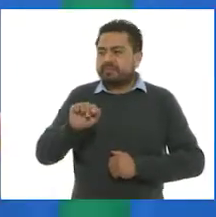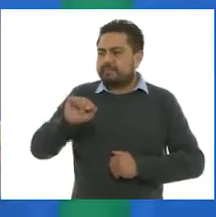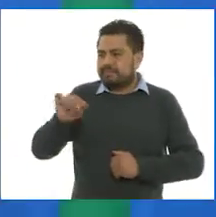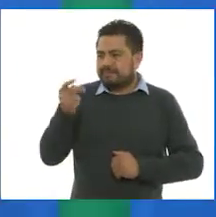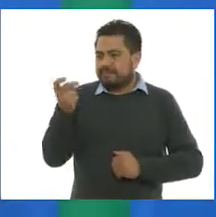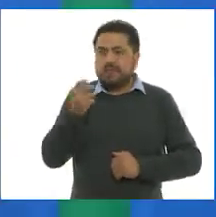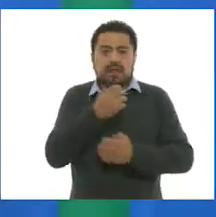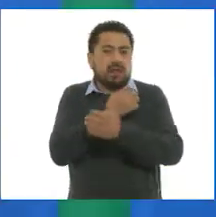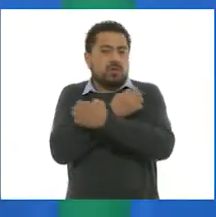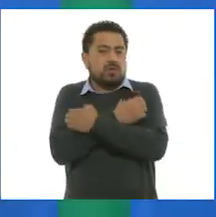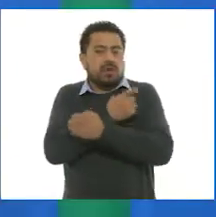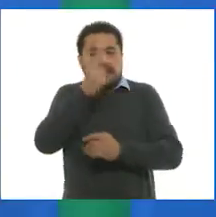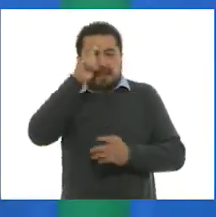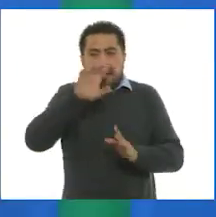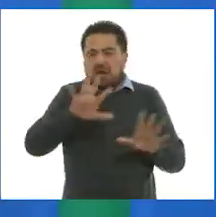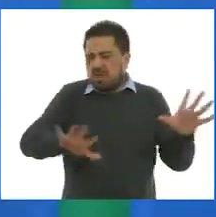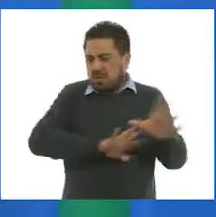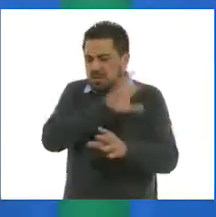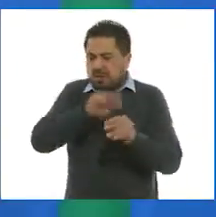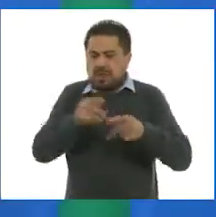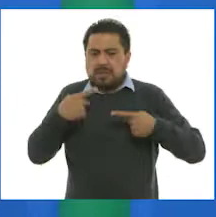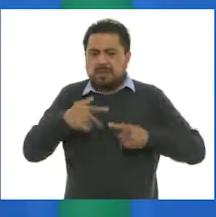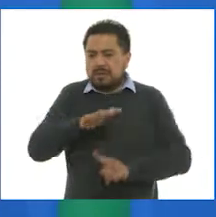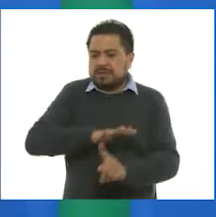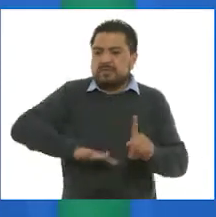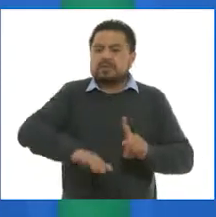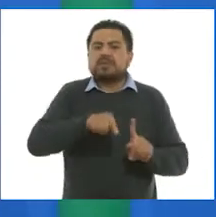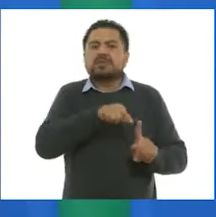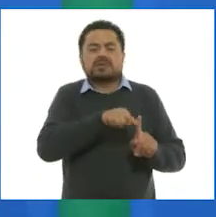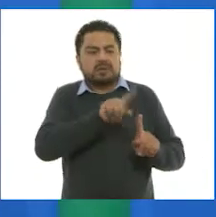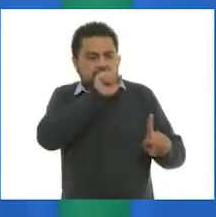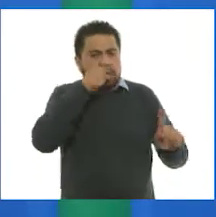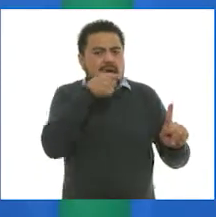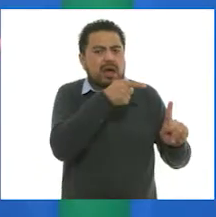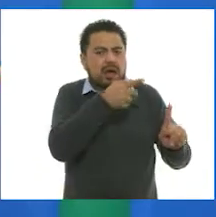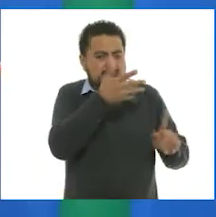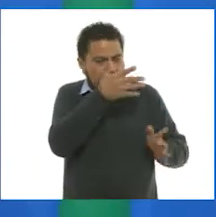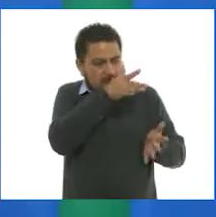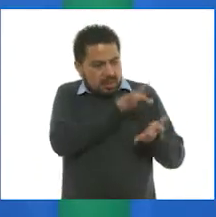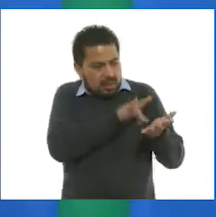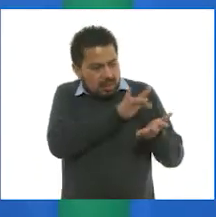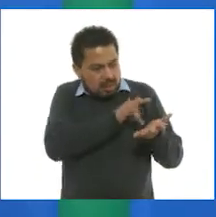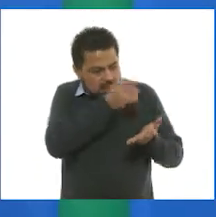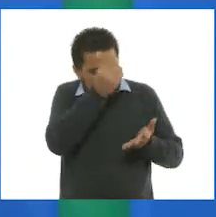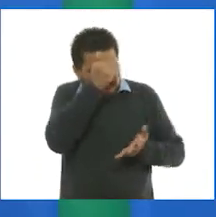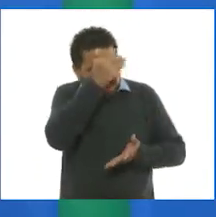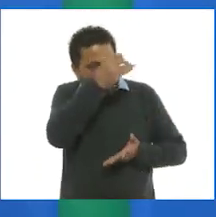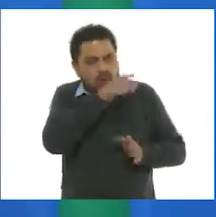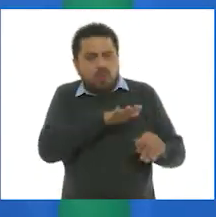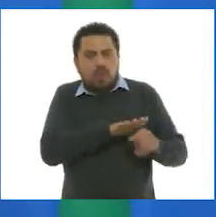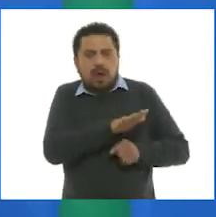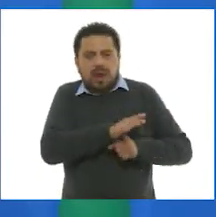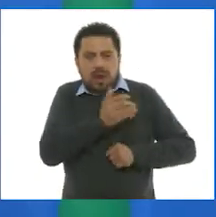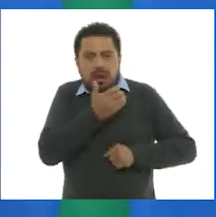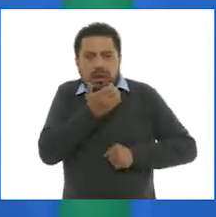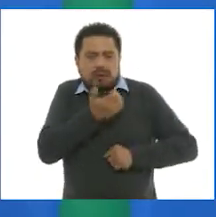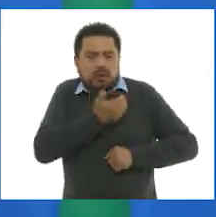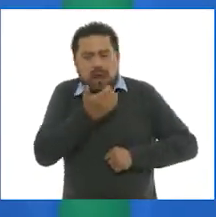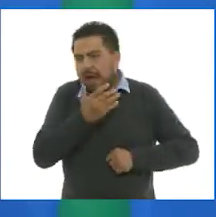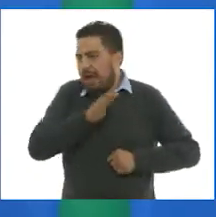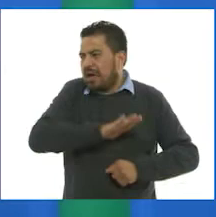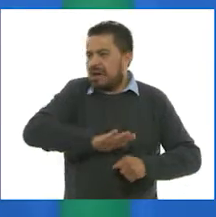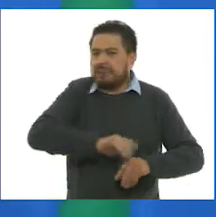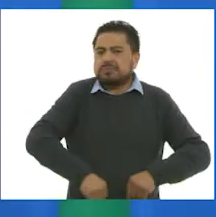La educación para el resto de la población estaba orientada a adquirir sabiduría a través de la experiencia cotidiana, es